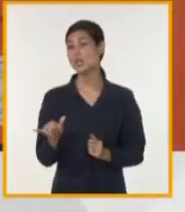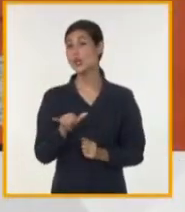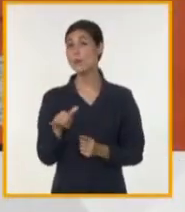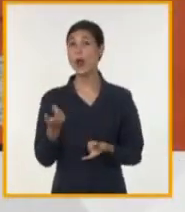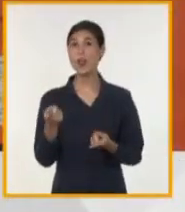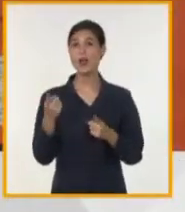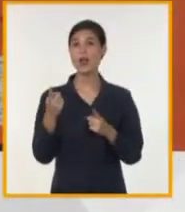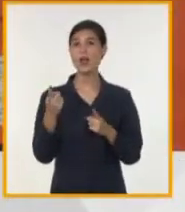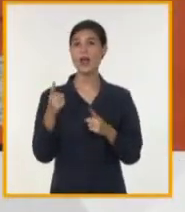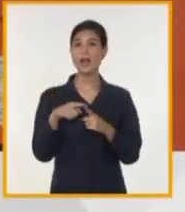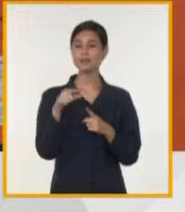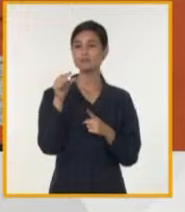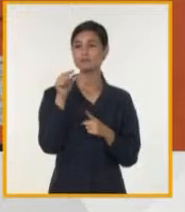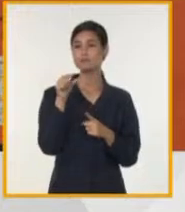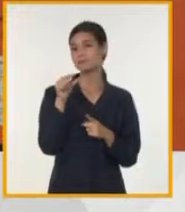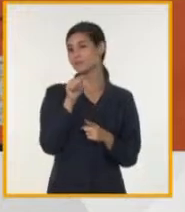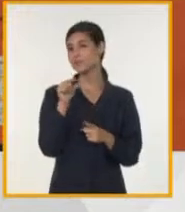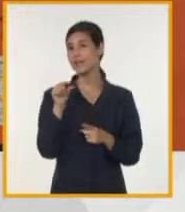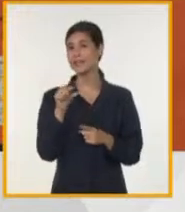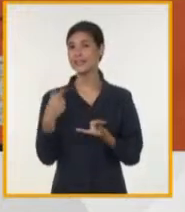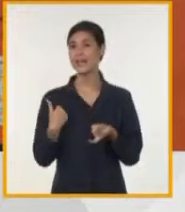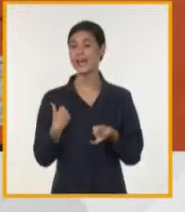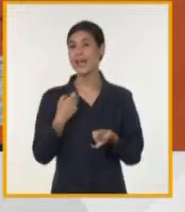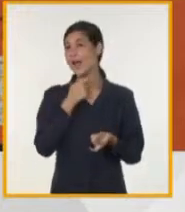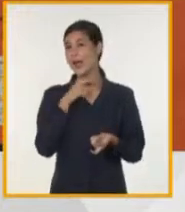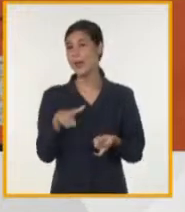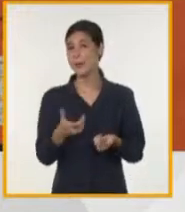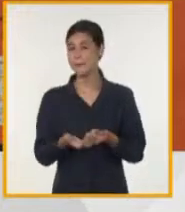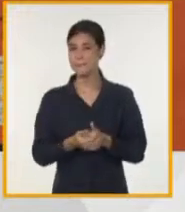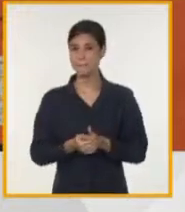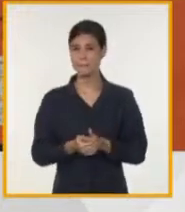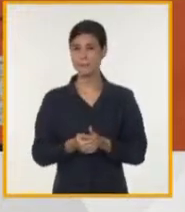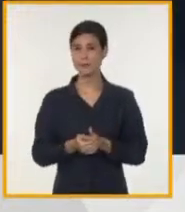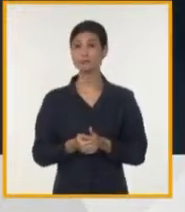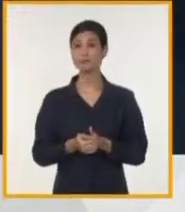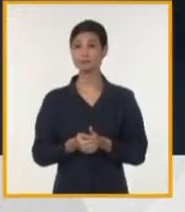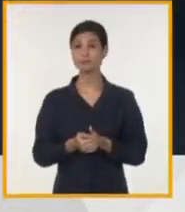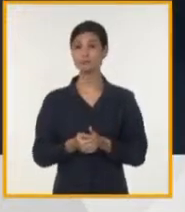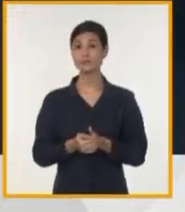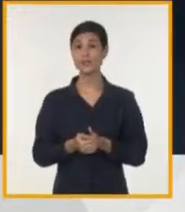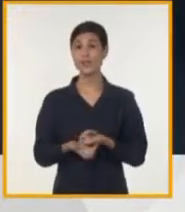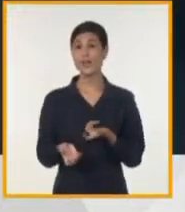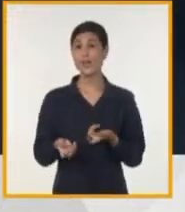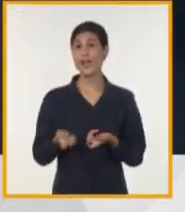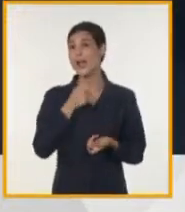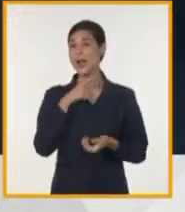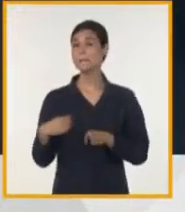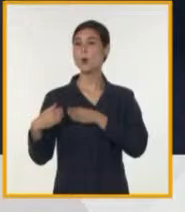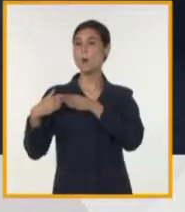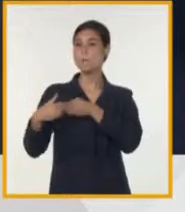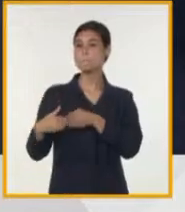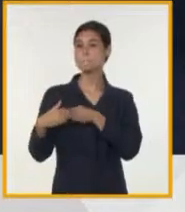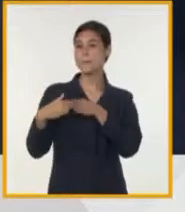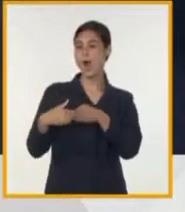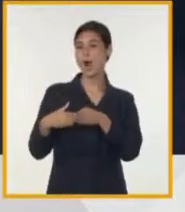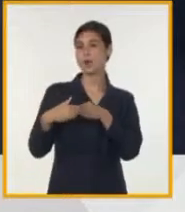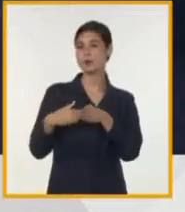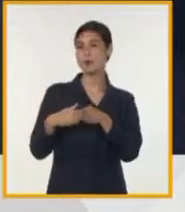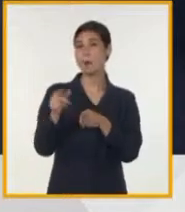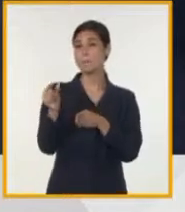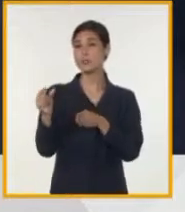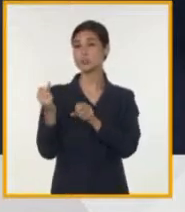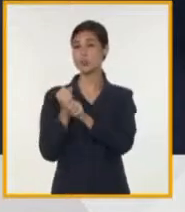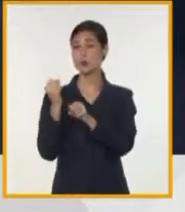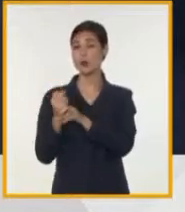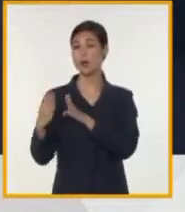realiza transportaciones intermodales. Cuando hablamos de intermodal, hablamos de la transportación del barco, cuando vienen los compañeros de Gerona que llegan a